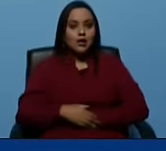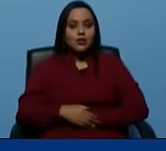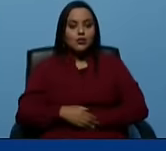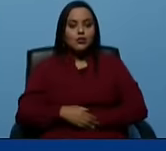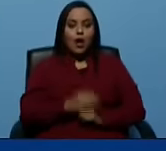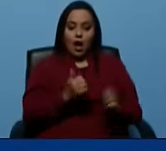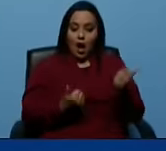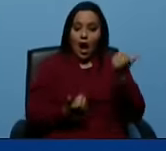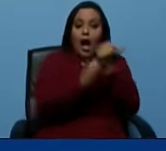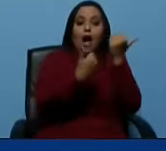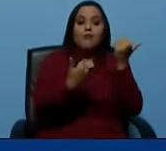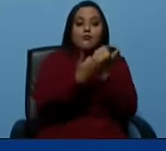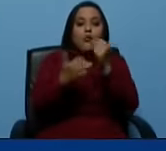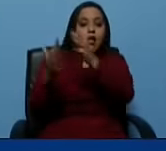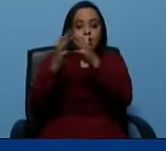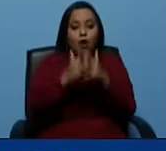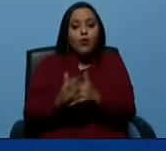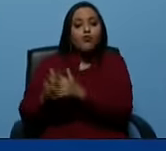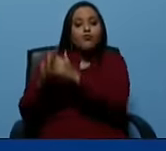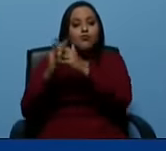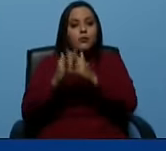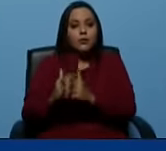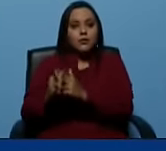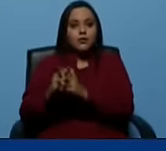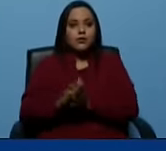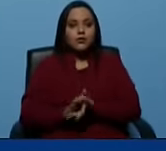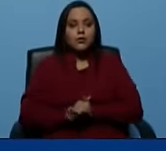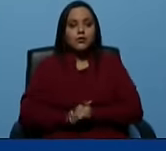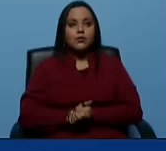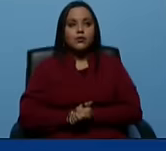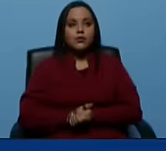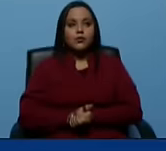afiliados al imperio estadounidense